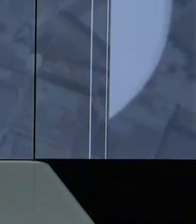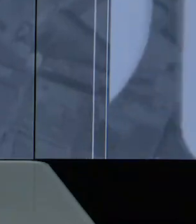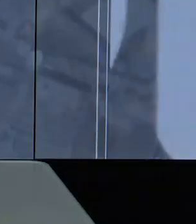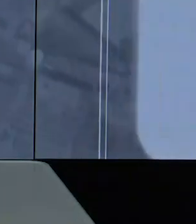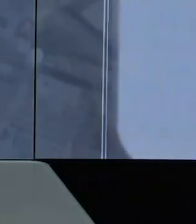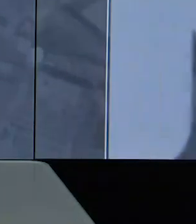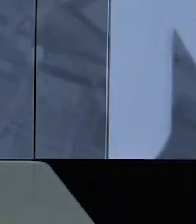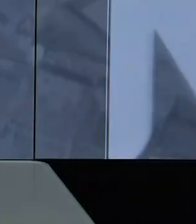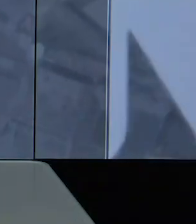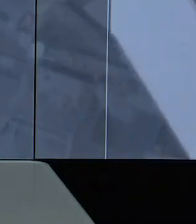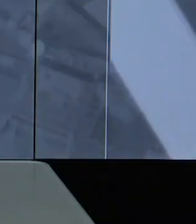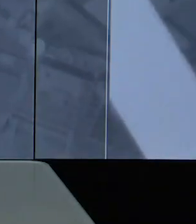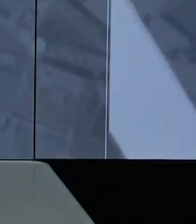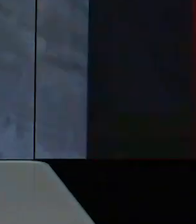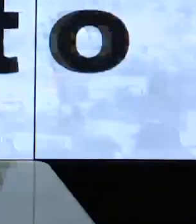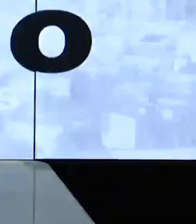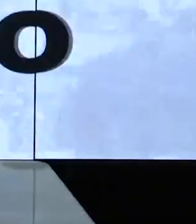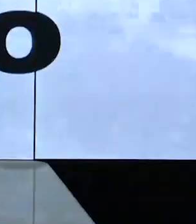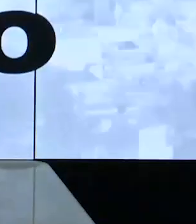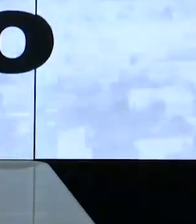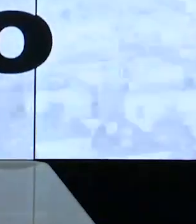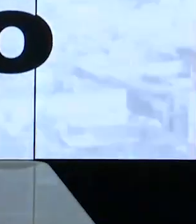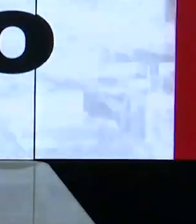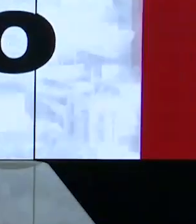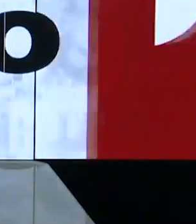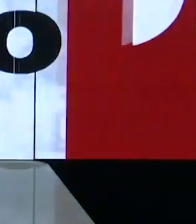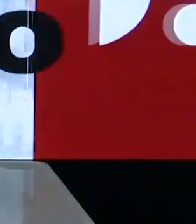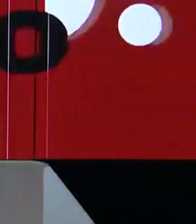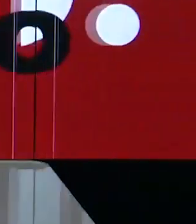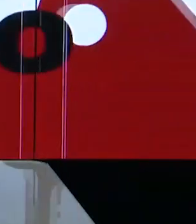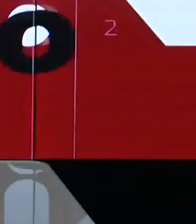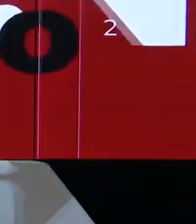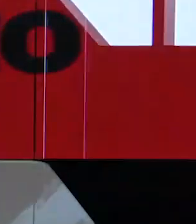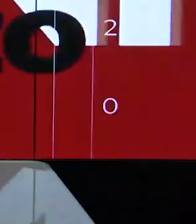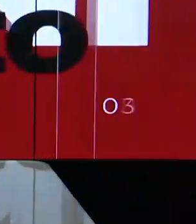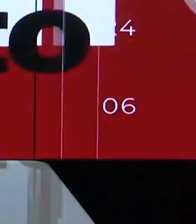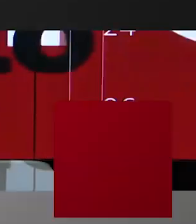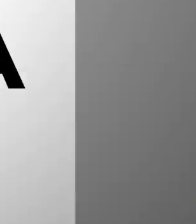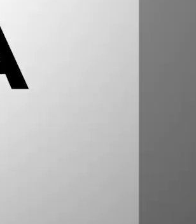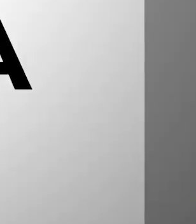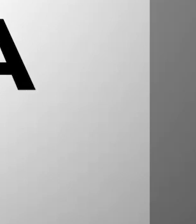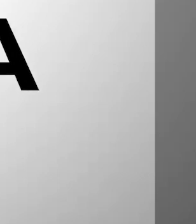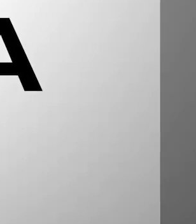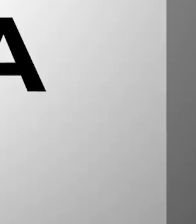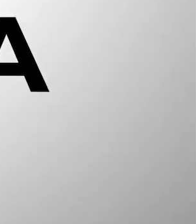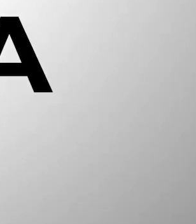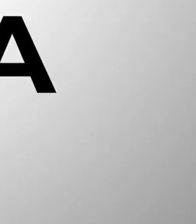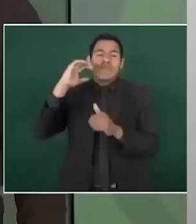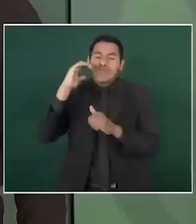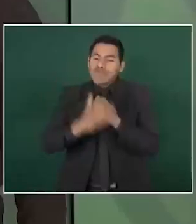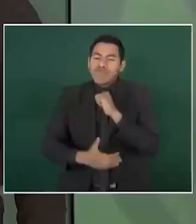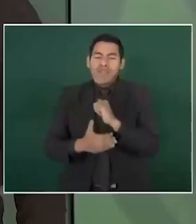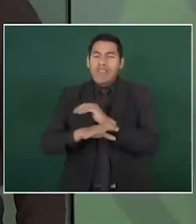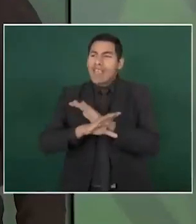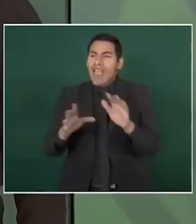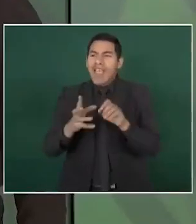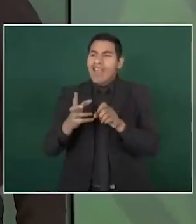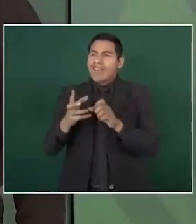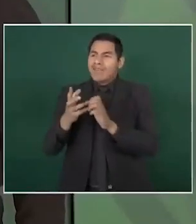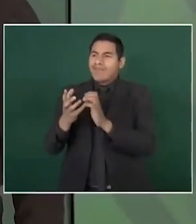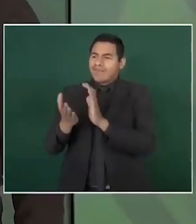para producir energía eléctrica en Mexicali y otras en San Luis Río Colorado. ¿Cuándo